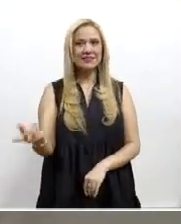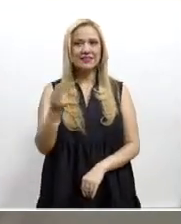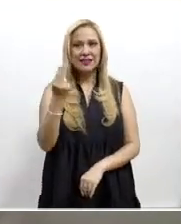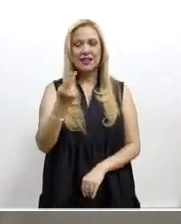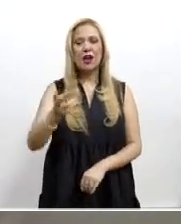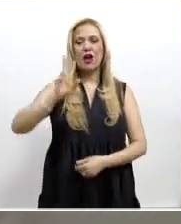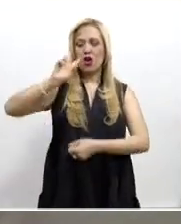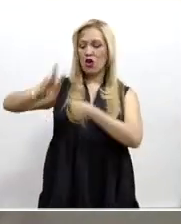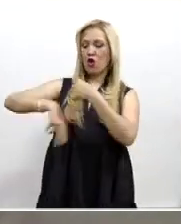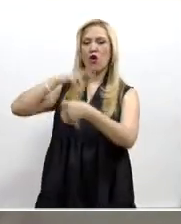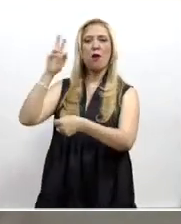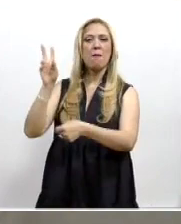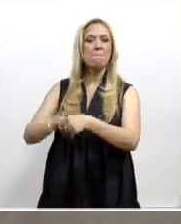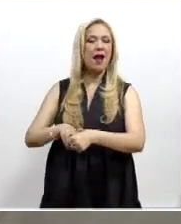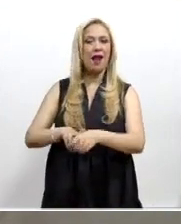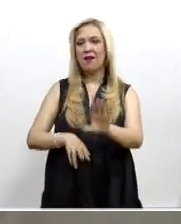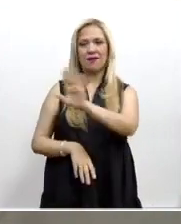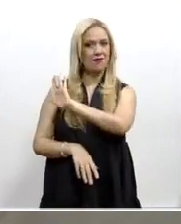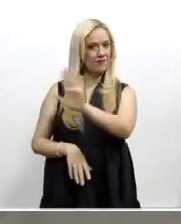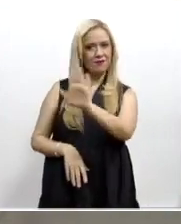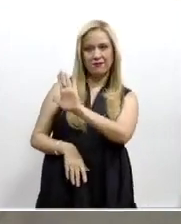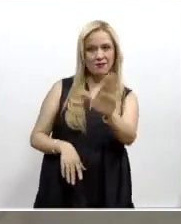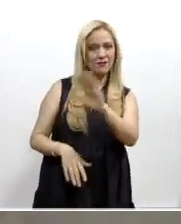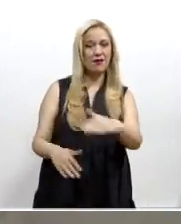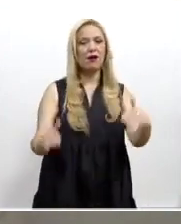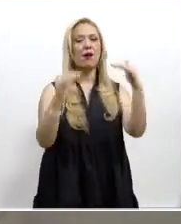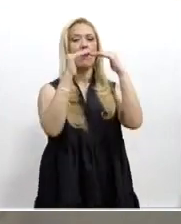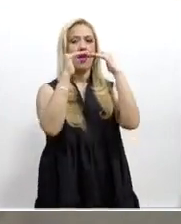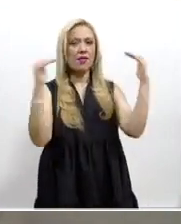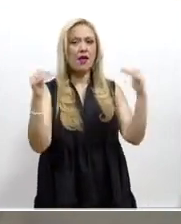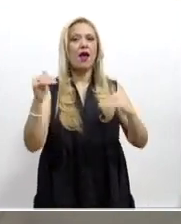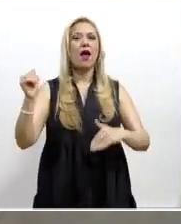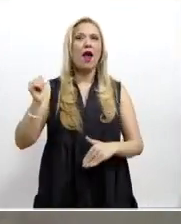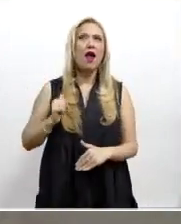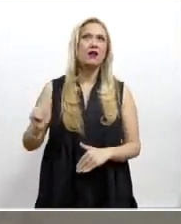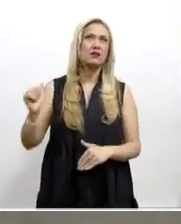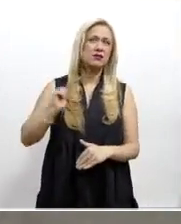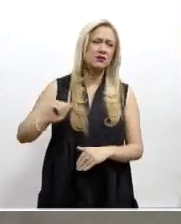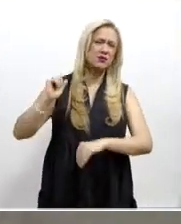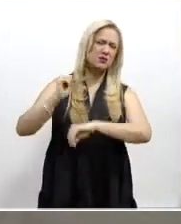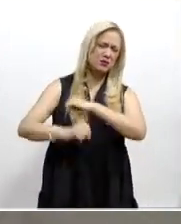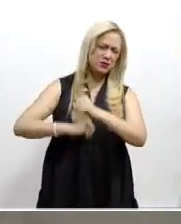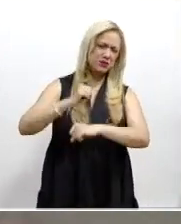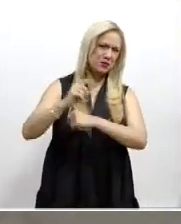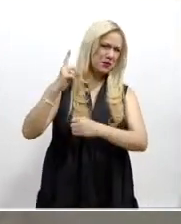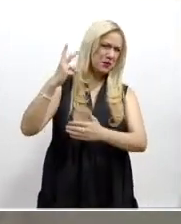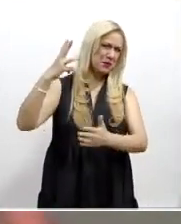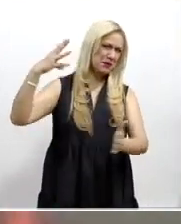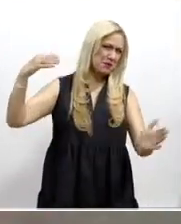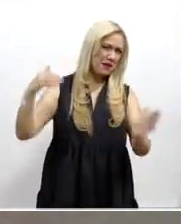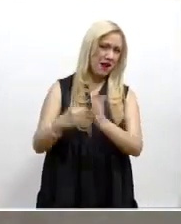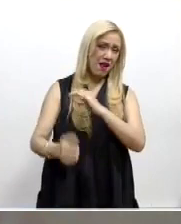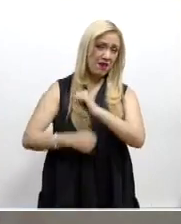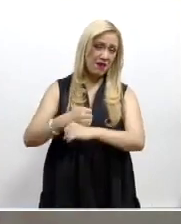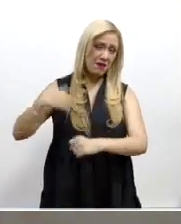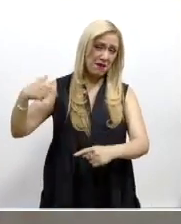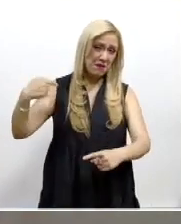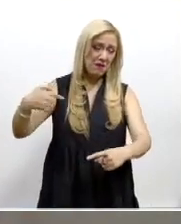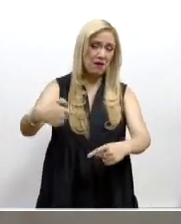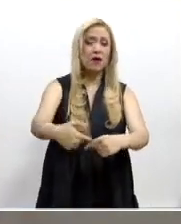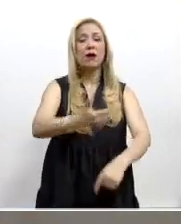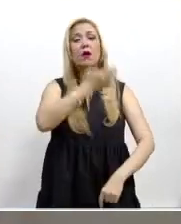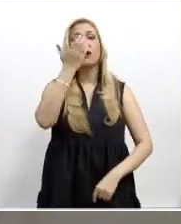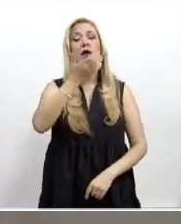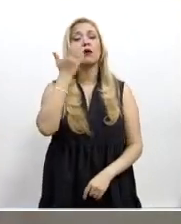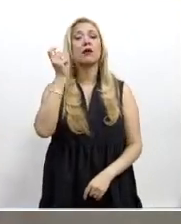normalidad sobre la igualdad, tal y como viene diciendo durante siglos el feminismo. Por eso tenemos que acercarnos. Yo sé que es una palabra, cuando hablamos de feminismo, que